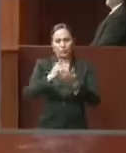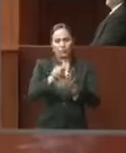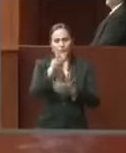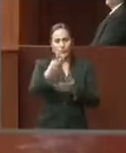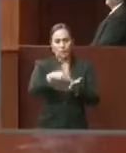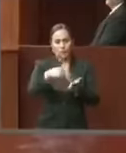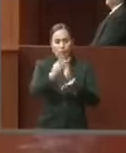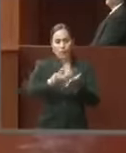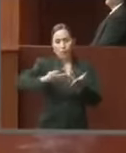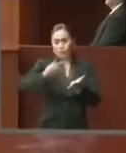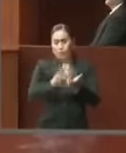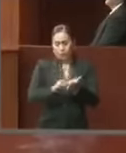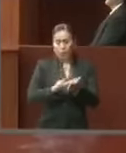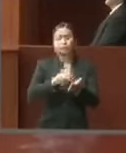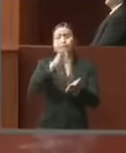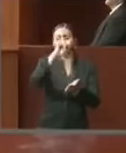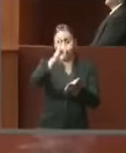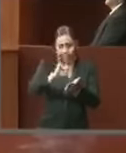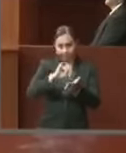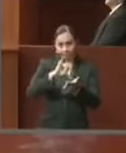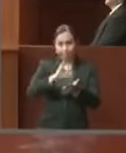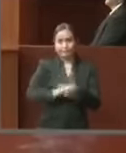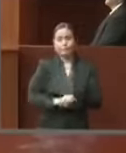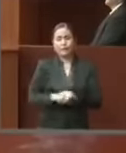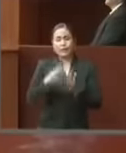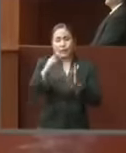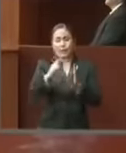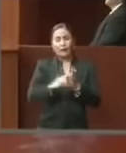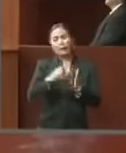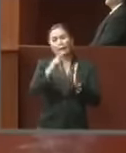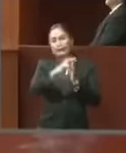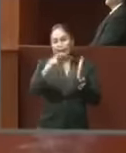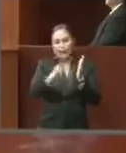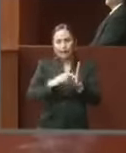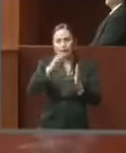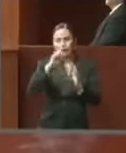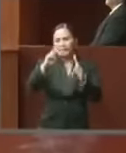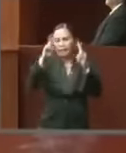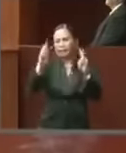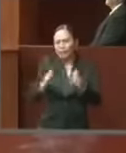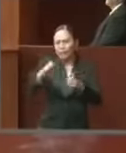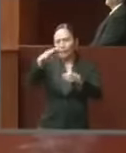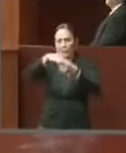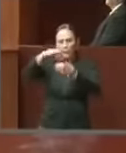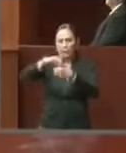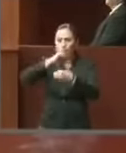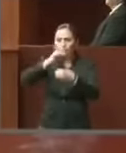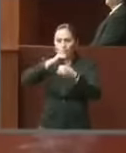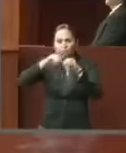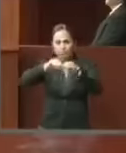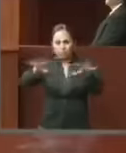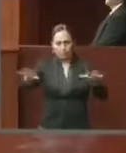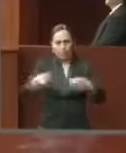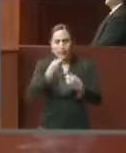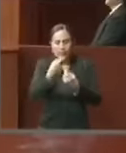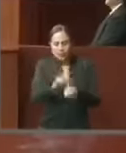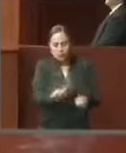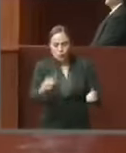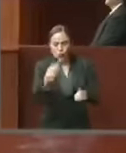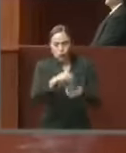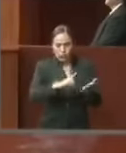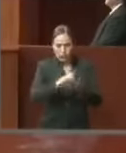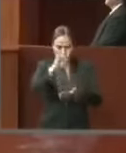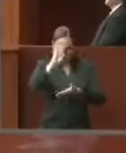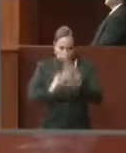propone la existencia de la vulneración a las reglas de propaganda electoral en detrimento del interés superior de la niñez atribuido